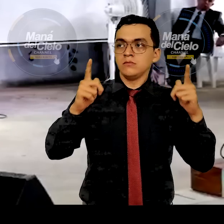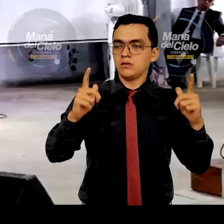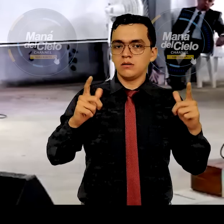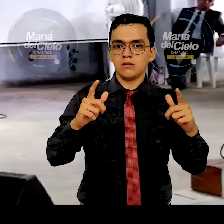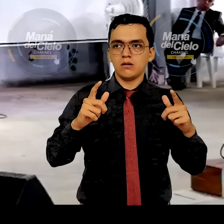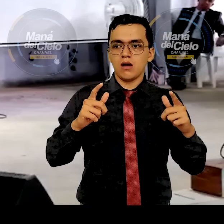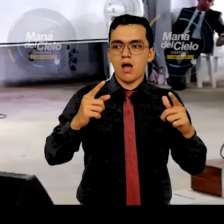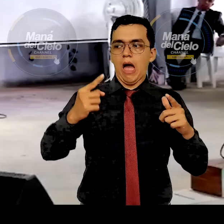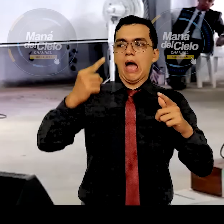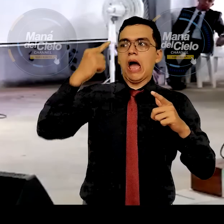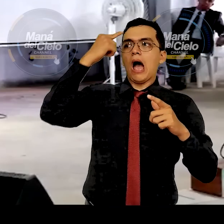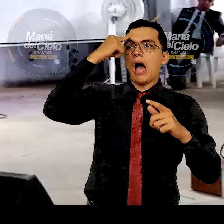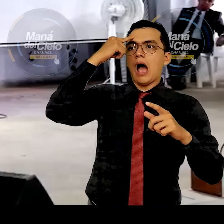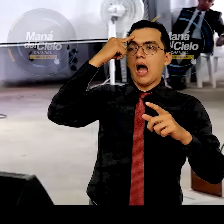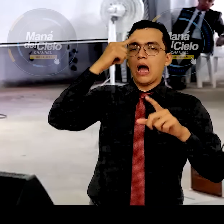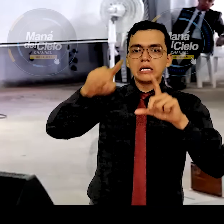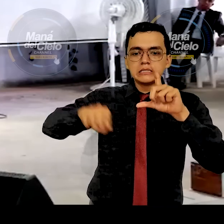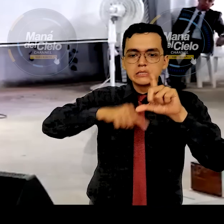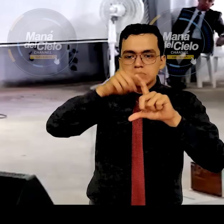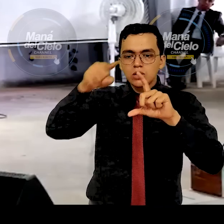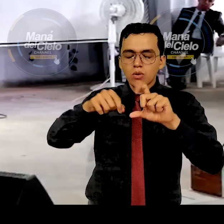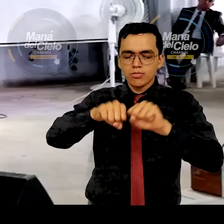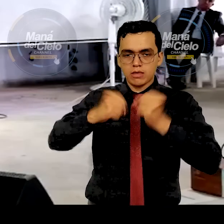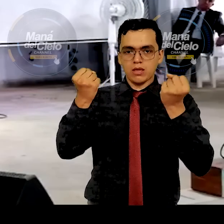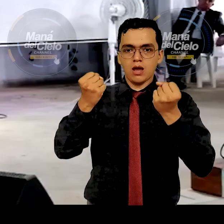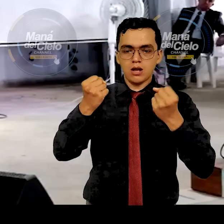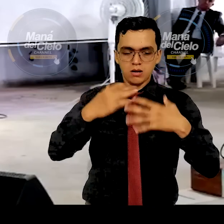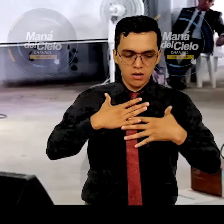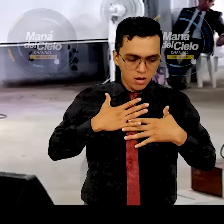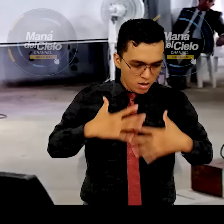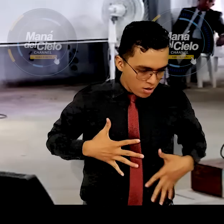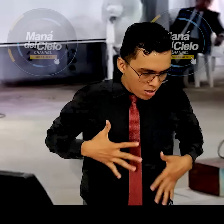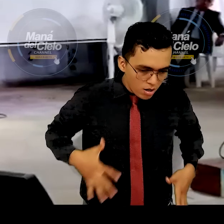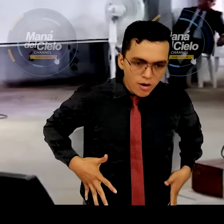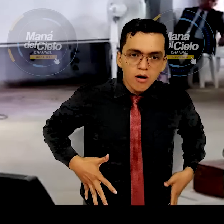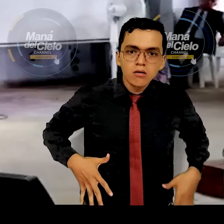mal. Y dije, uy, a mí Dios me sanó.